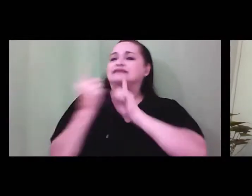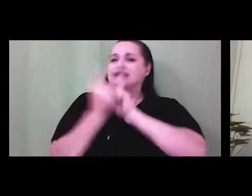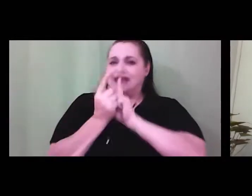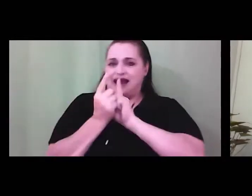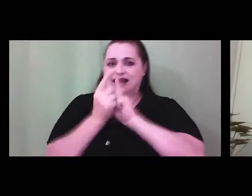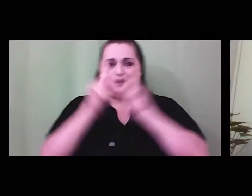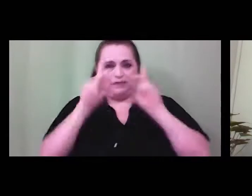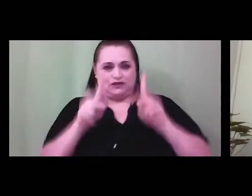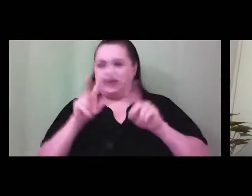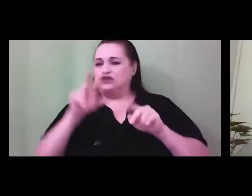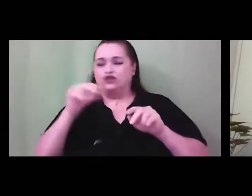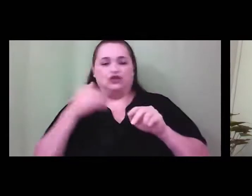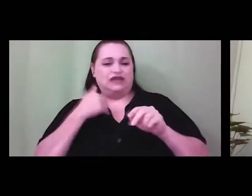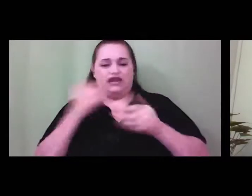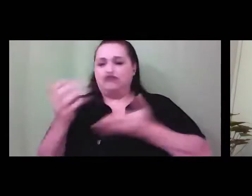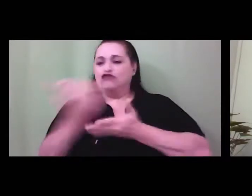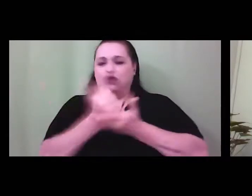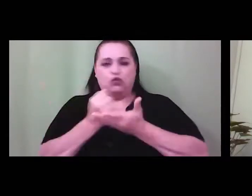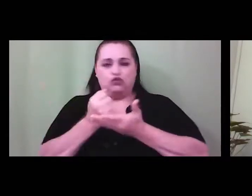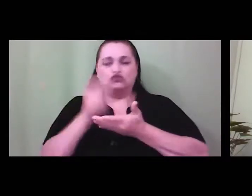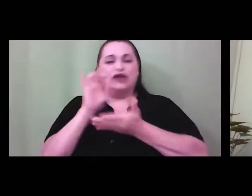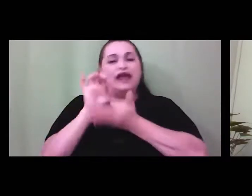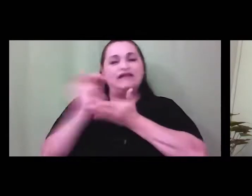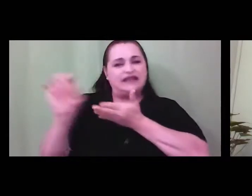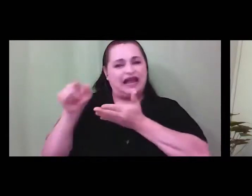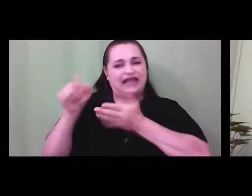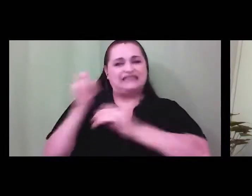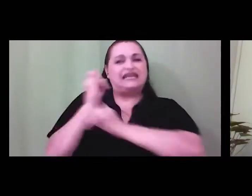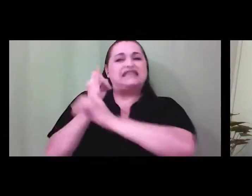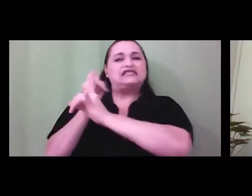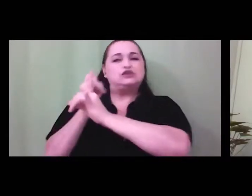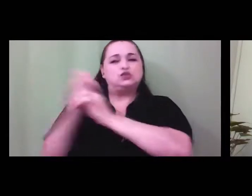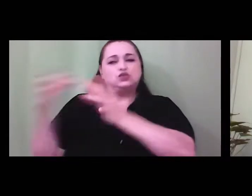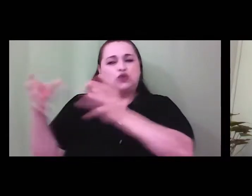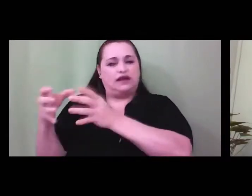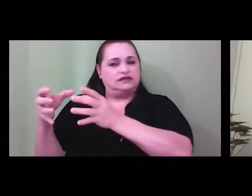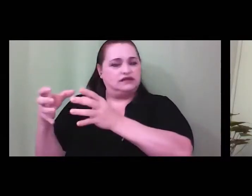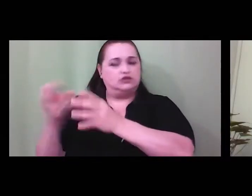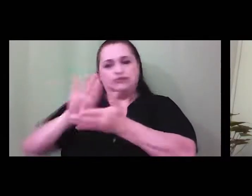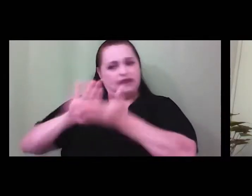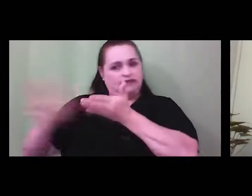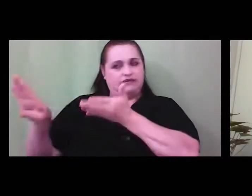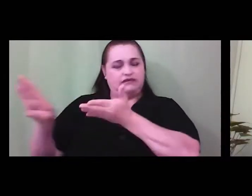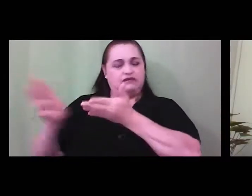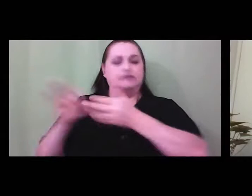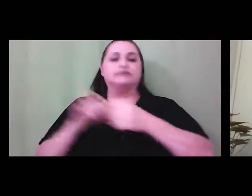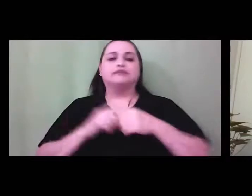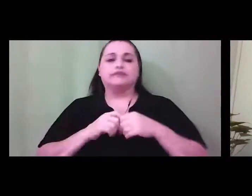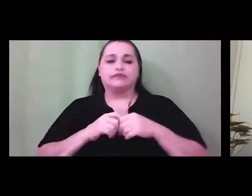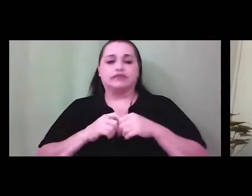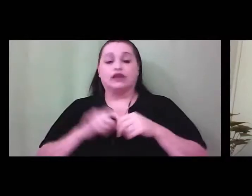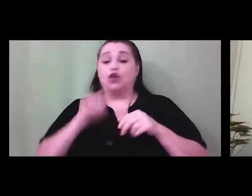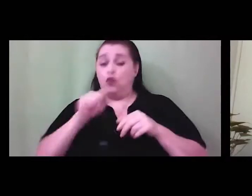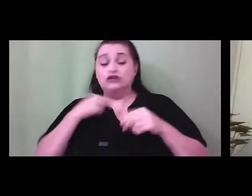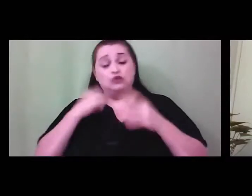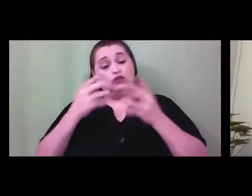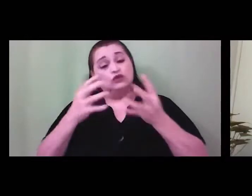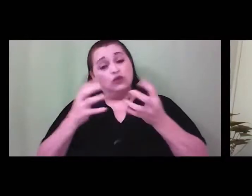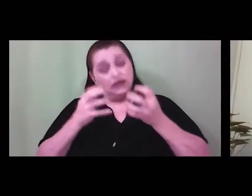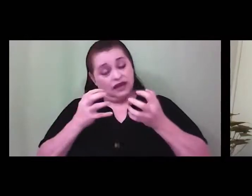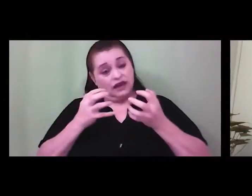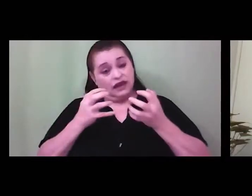tienen y así evitar que exista esta institucionalización. Con esto lo que yo quiero